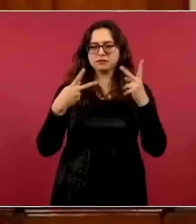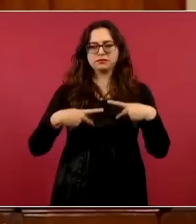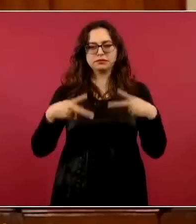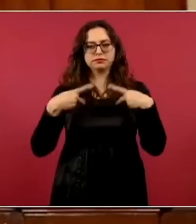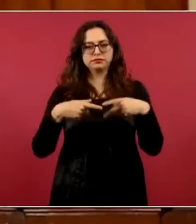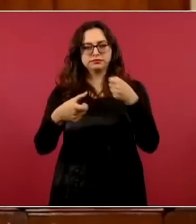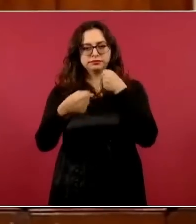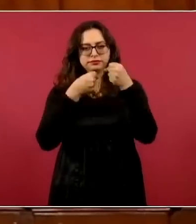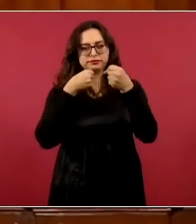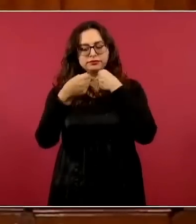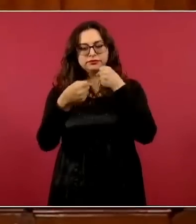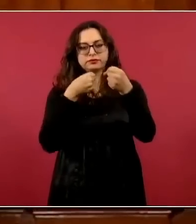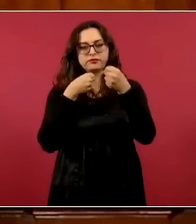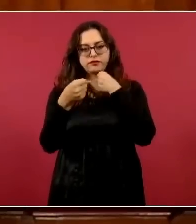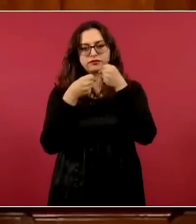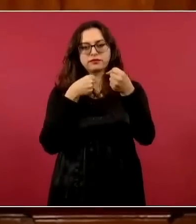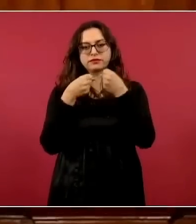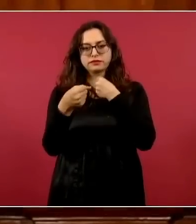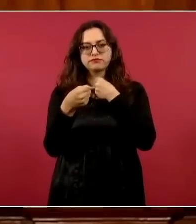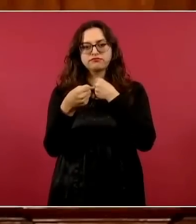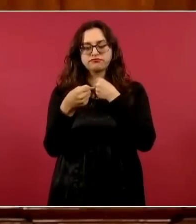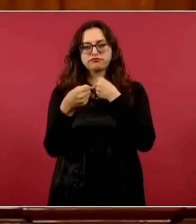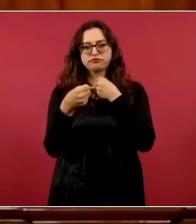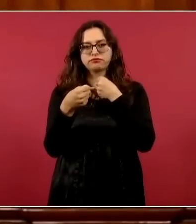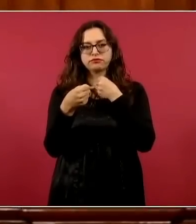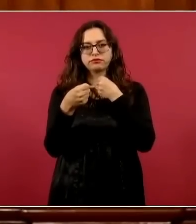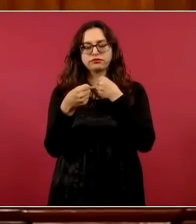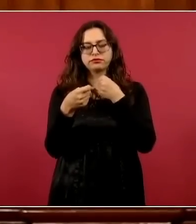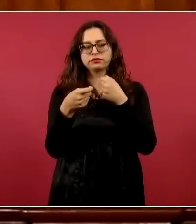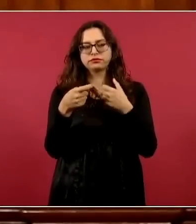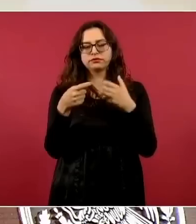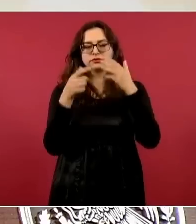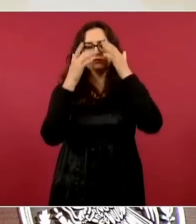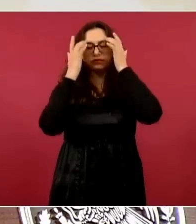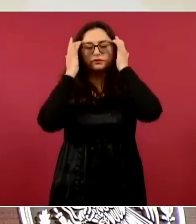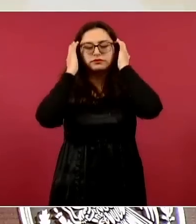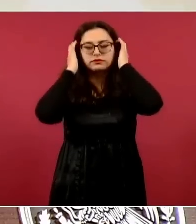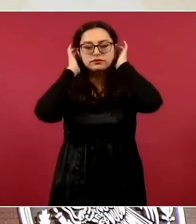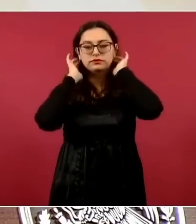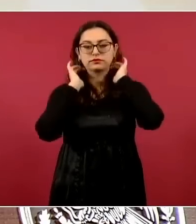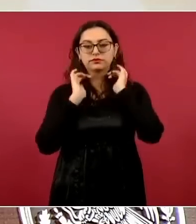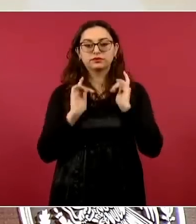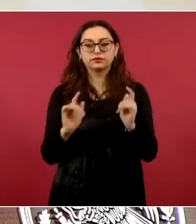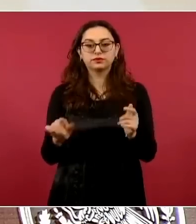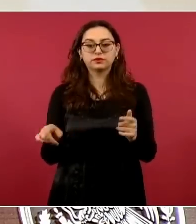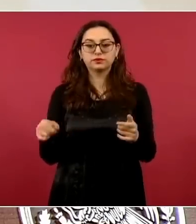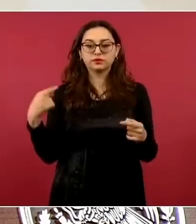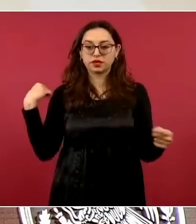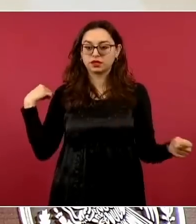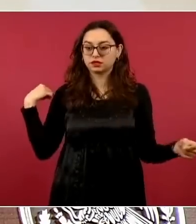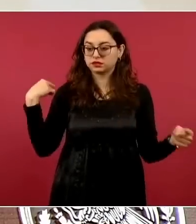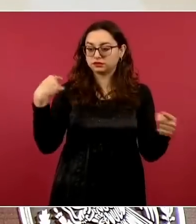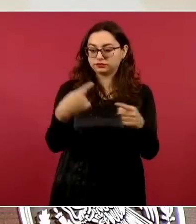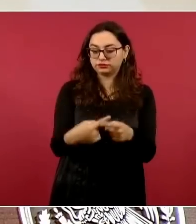Ah, eso, él dice eso, y que en los últimos